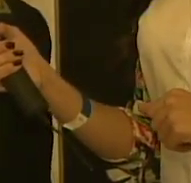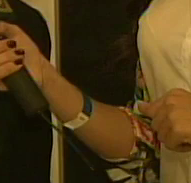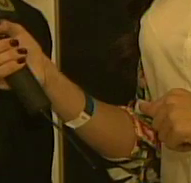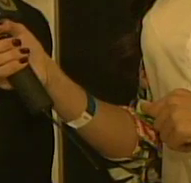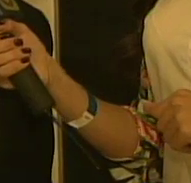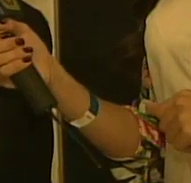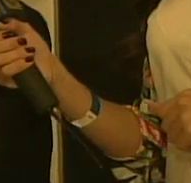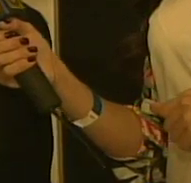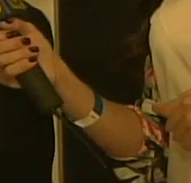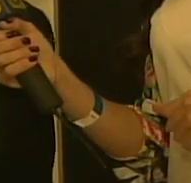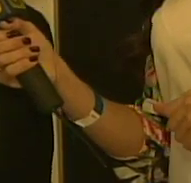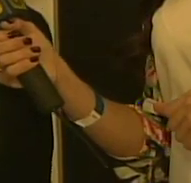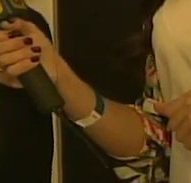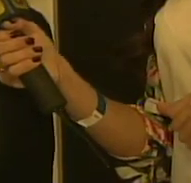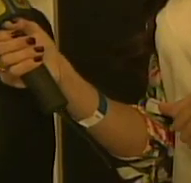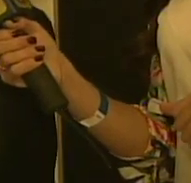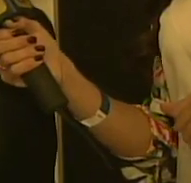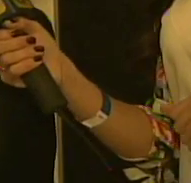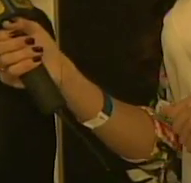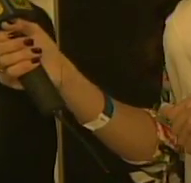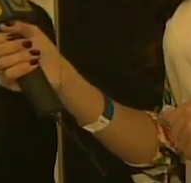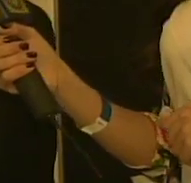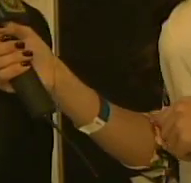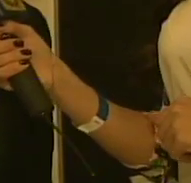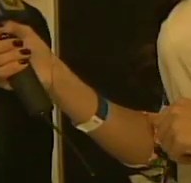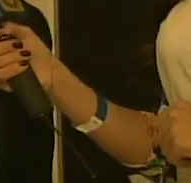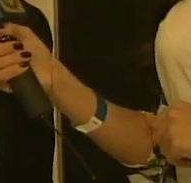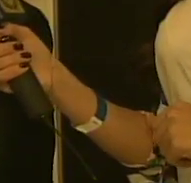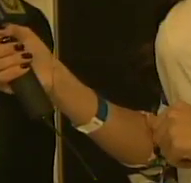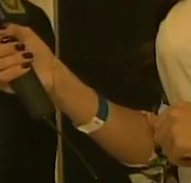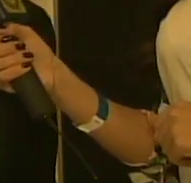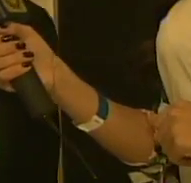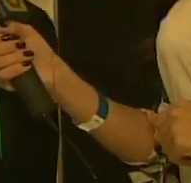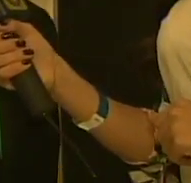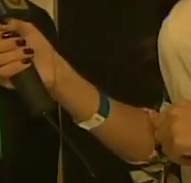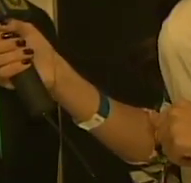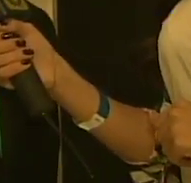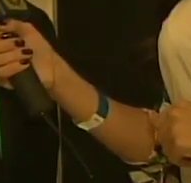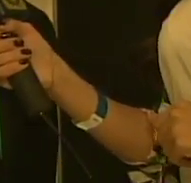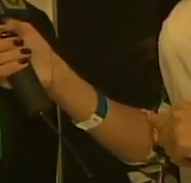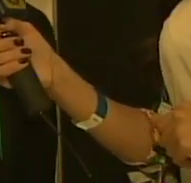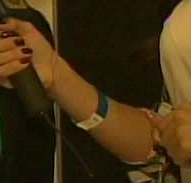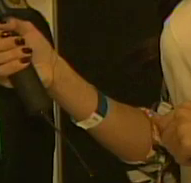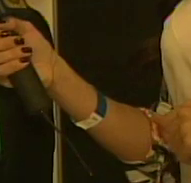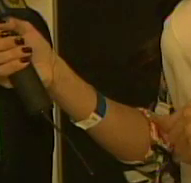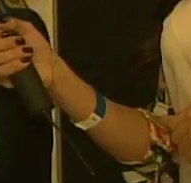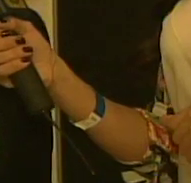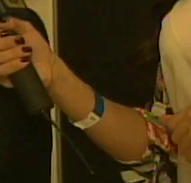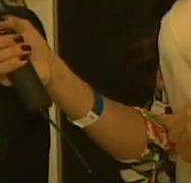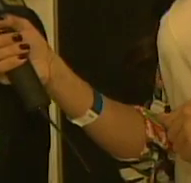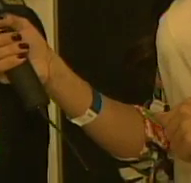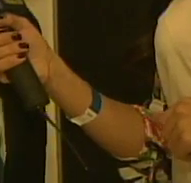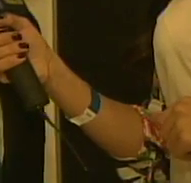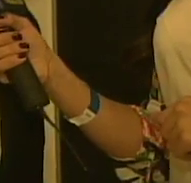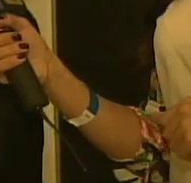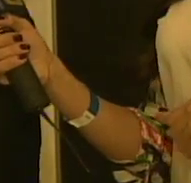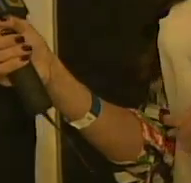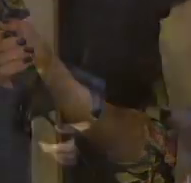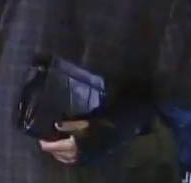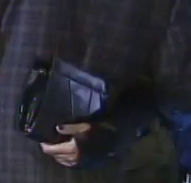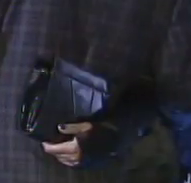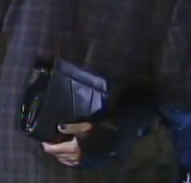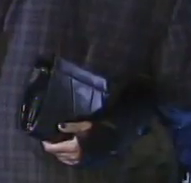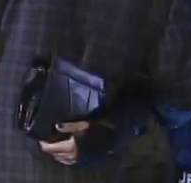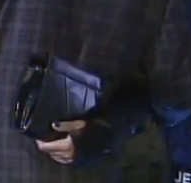Venezuela. Una película que habla de ustedes, que se van a ver reflejados, que se llama El Malquerido y será bien amada por todo el público venezolano. ¡Feliz